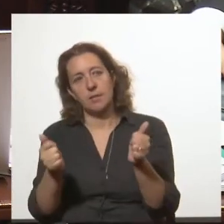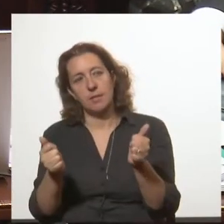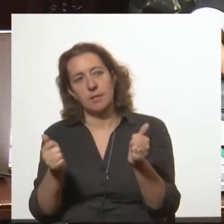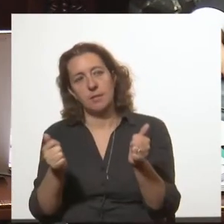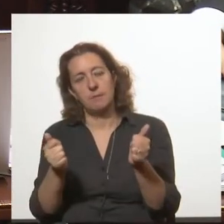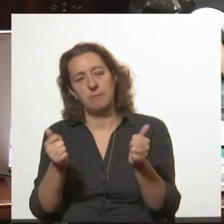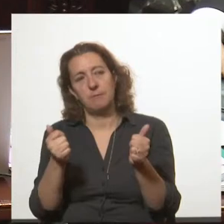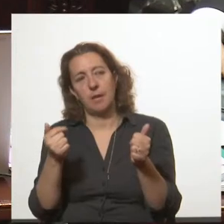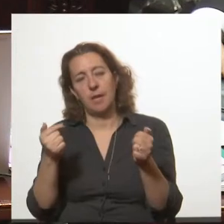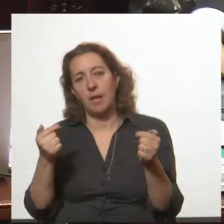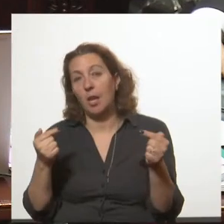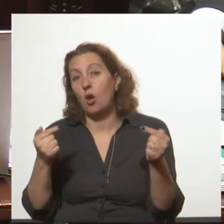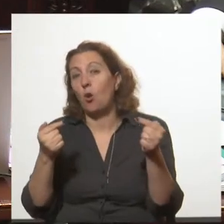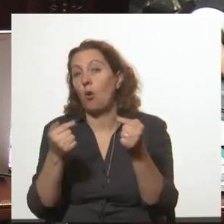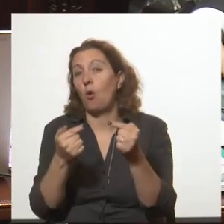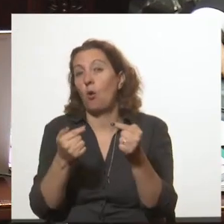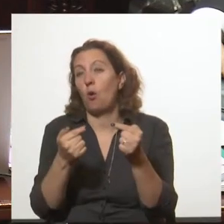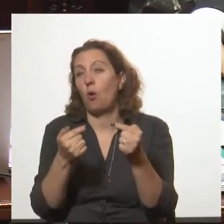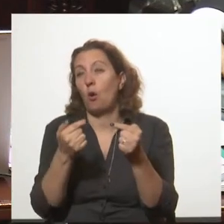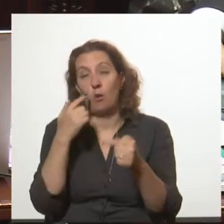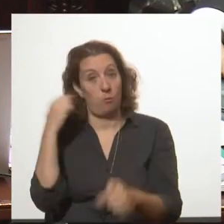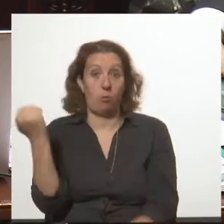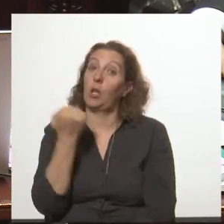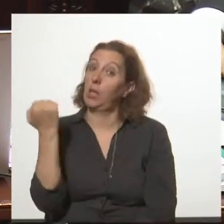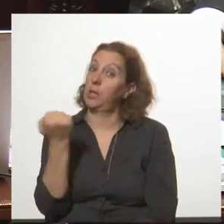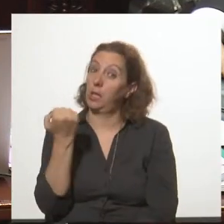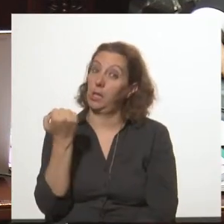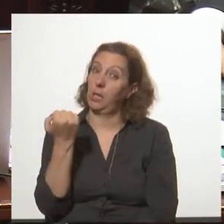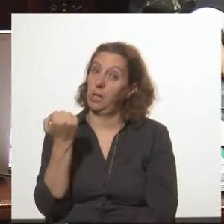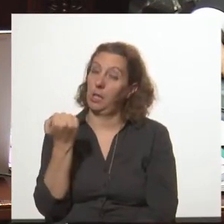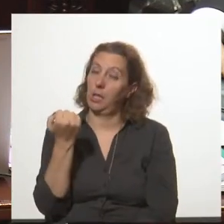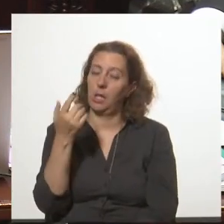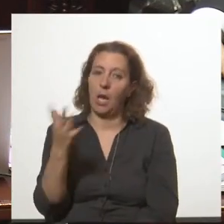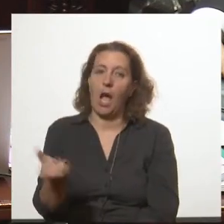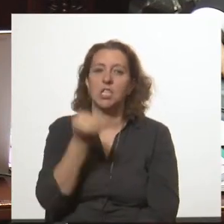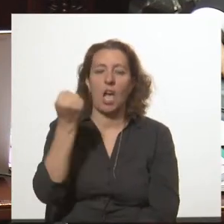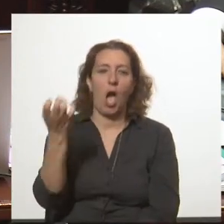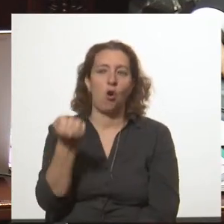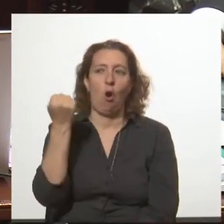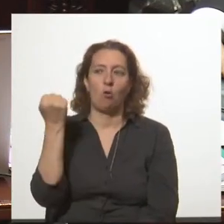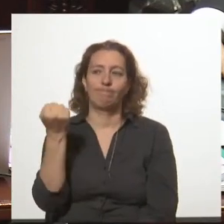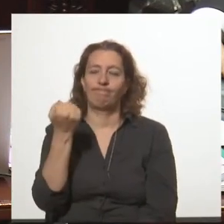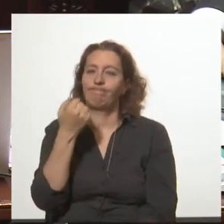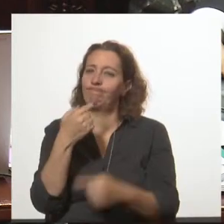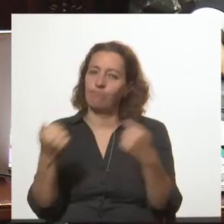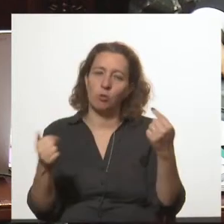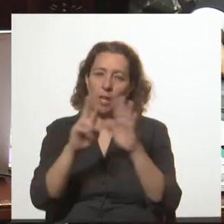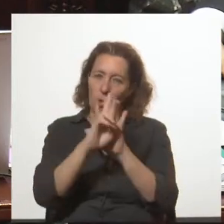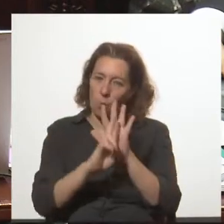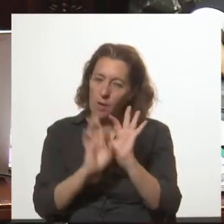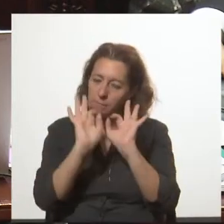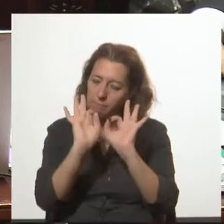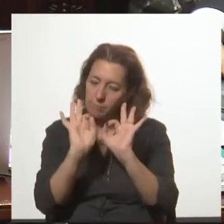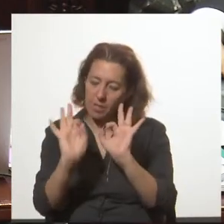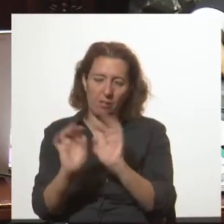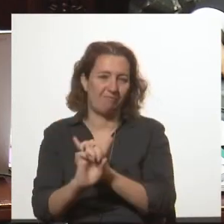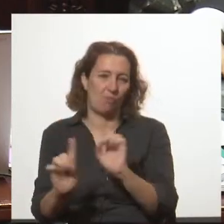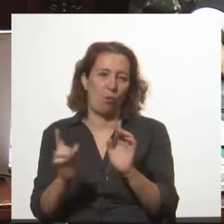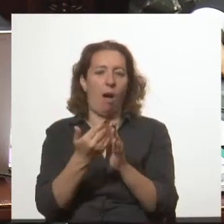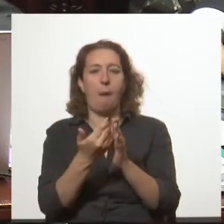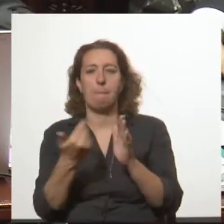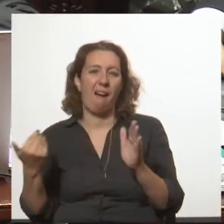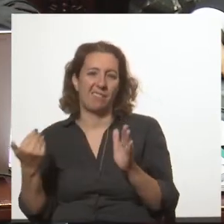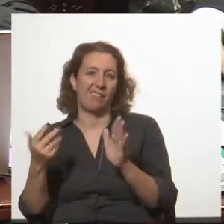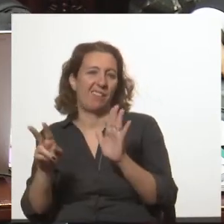contrarrestar lo que importa que son los hallazgos las irregularidades y los apartamientos a las normas que se